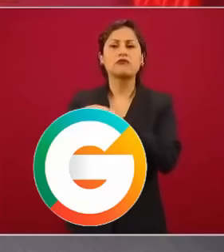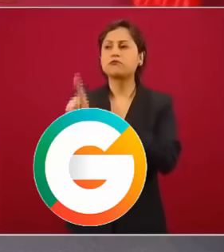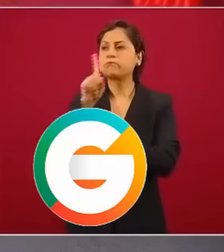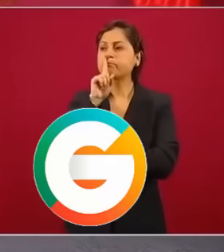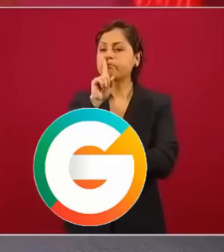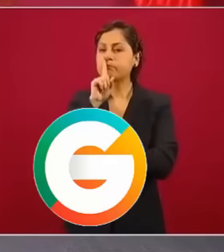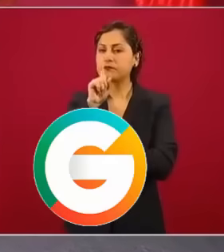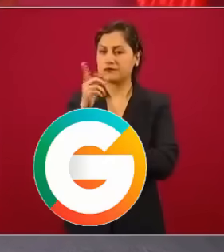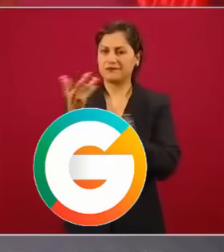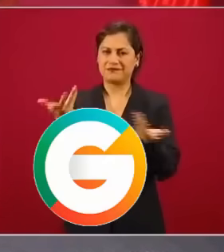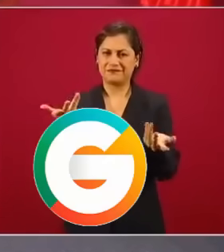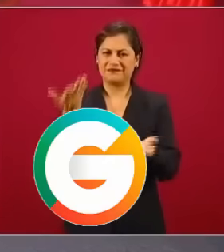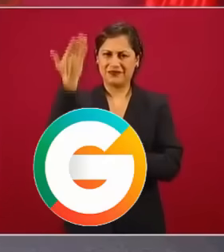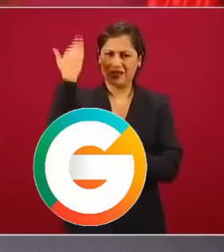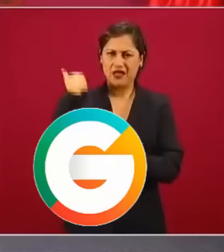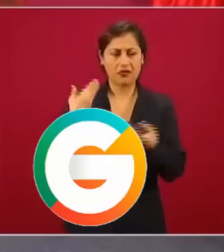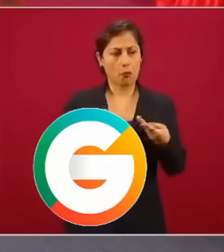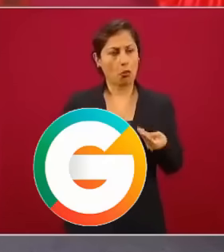pero sí